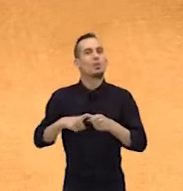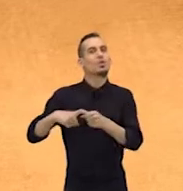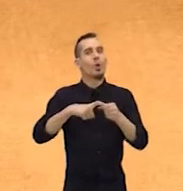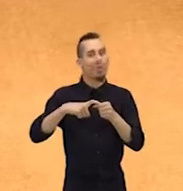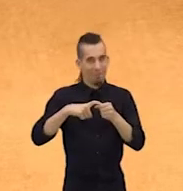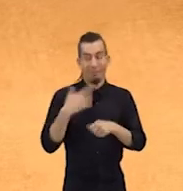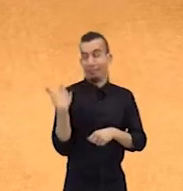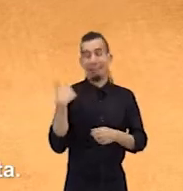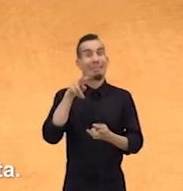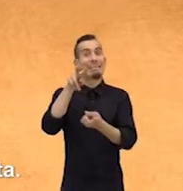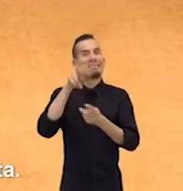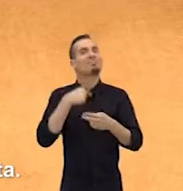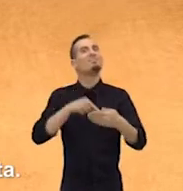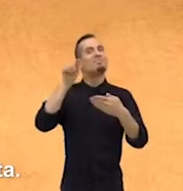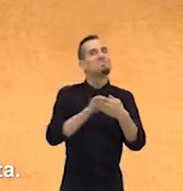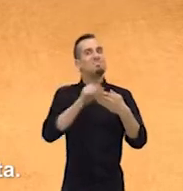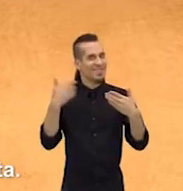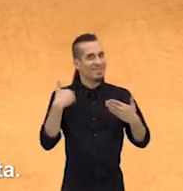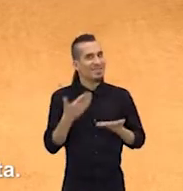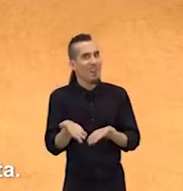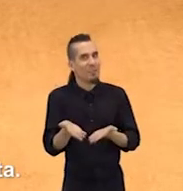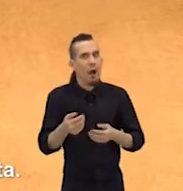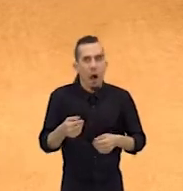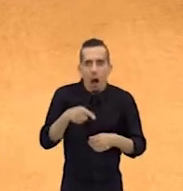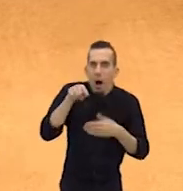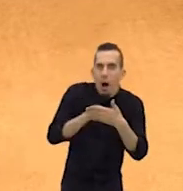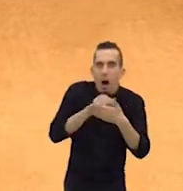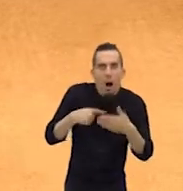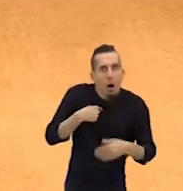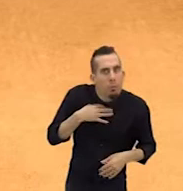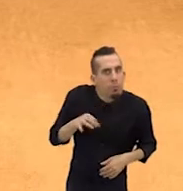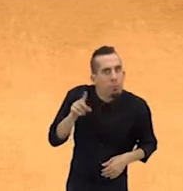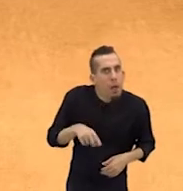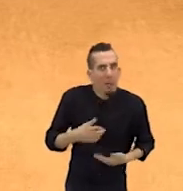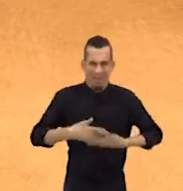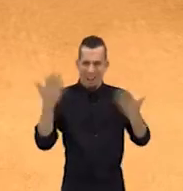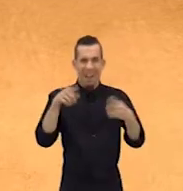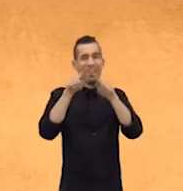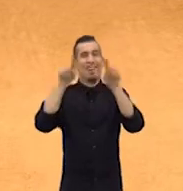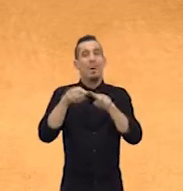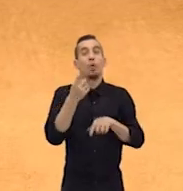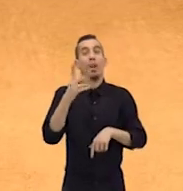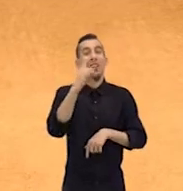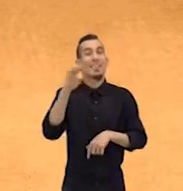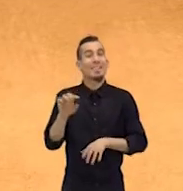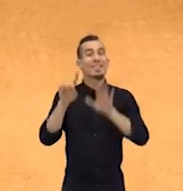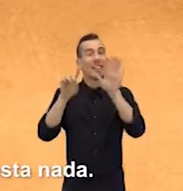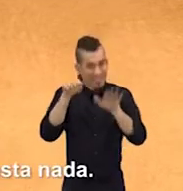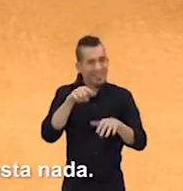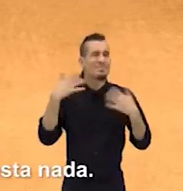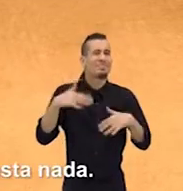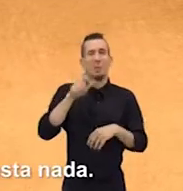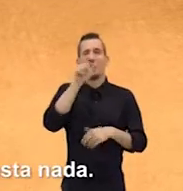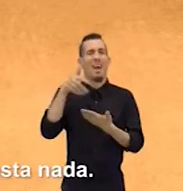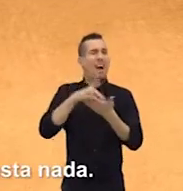El Gobierno de Castilla-La Mancha prevé que la convocatoria del IRPF para 2019 supere los 11 millones de euros para proyectos que se van a realizar en